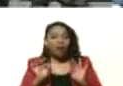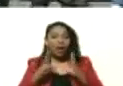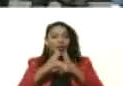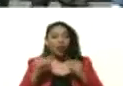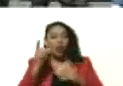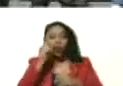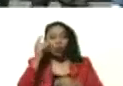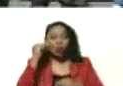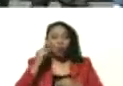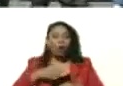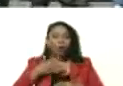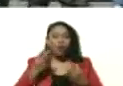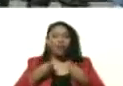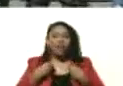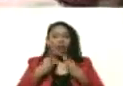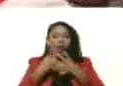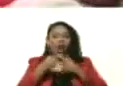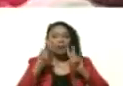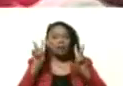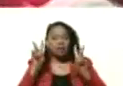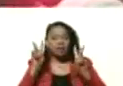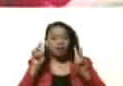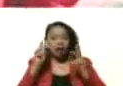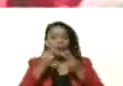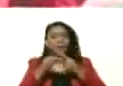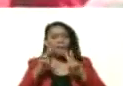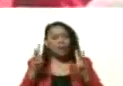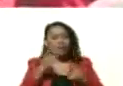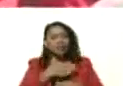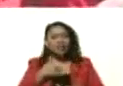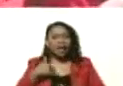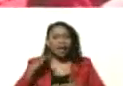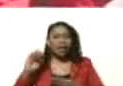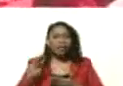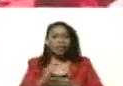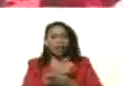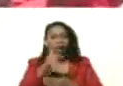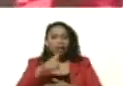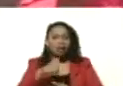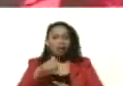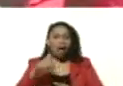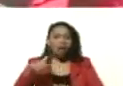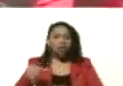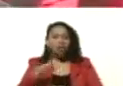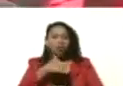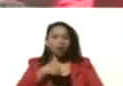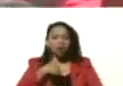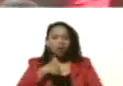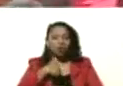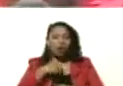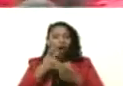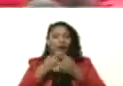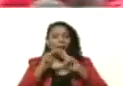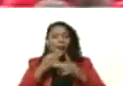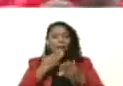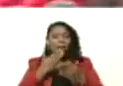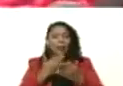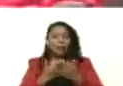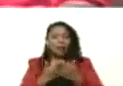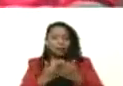todos podamos vivir en paz. Una paz que quieren robarnos. Una paz que no permite el